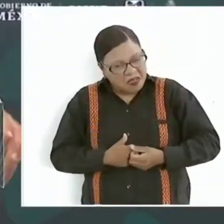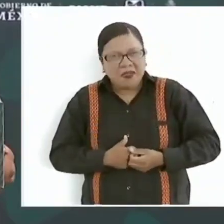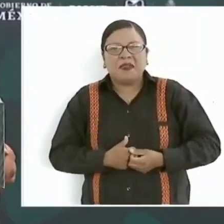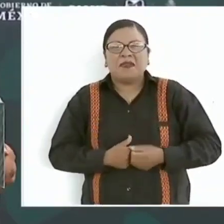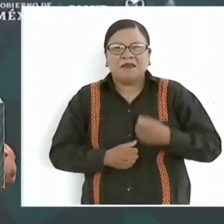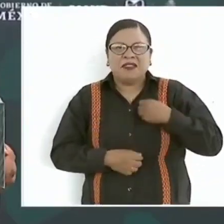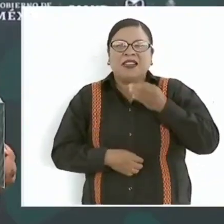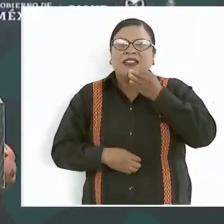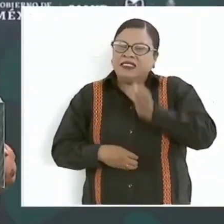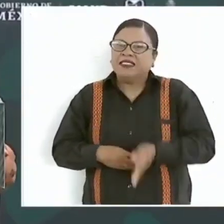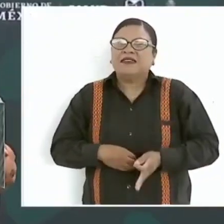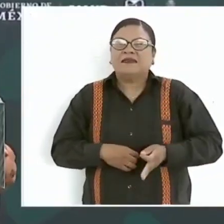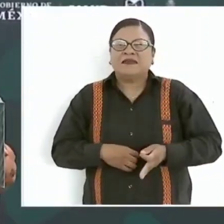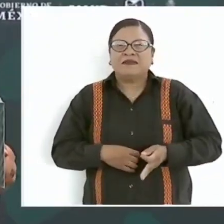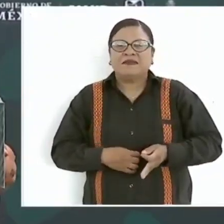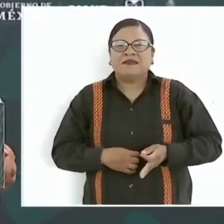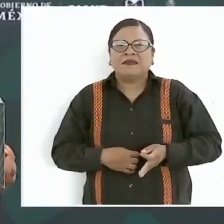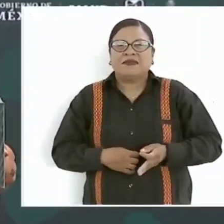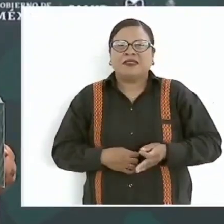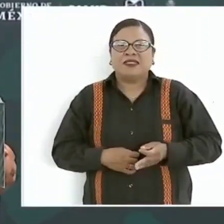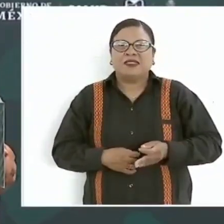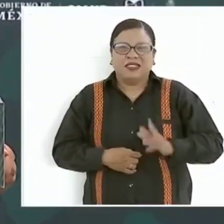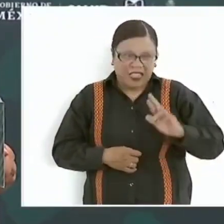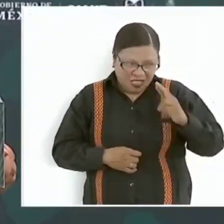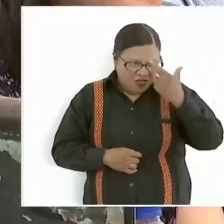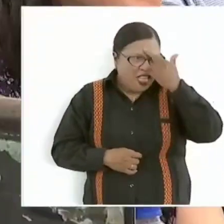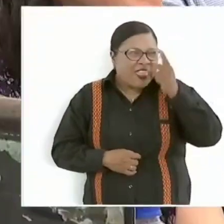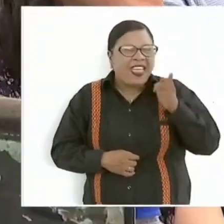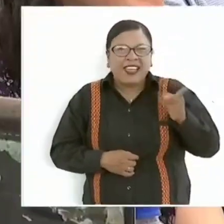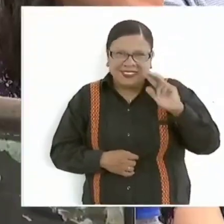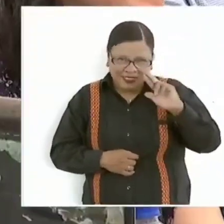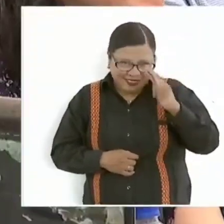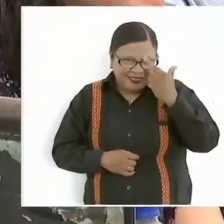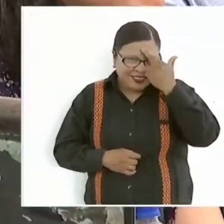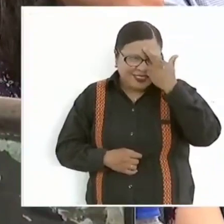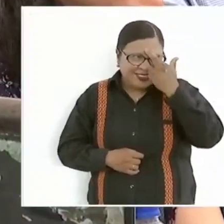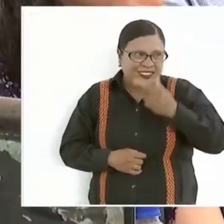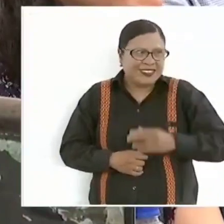vámonos. Triple, ¿te acuerdas?